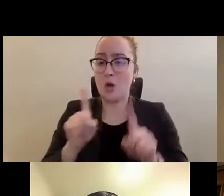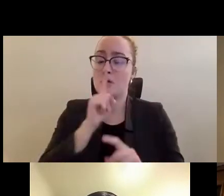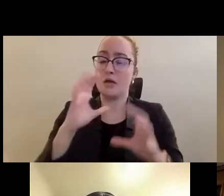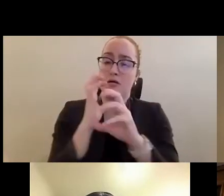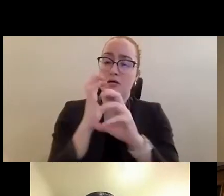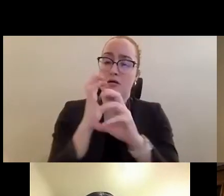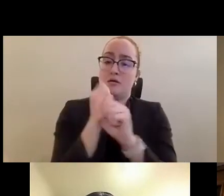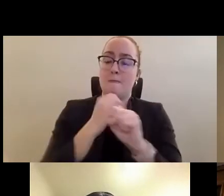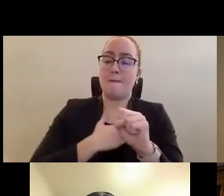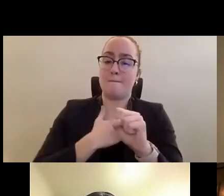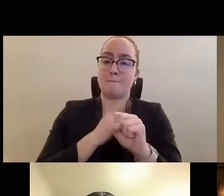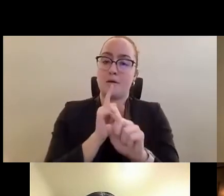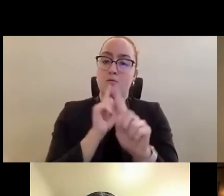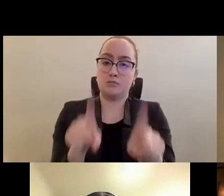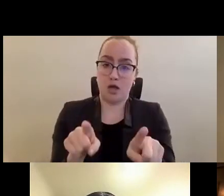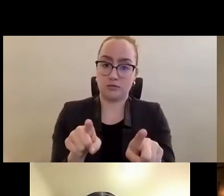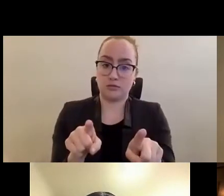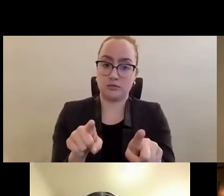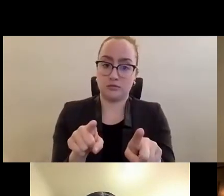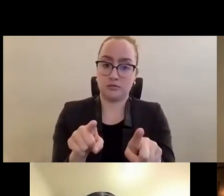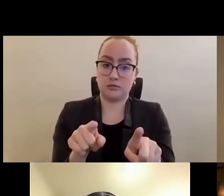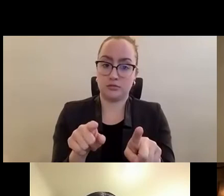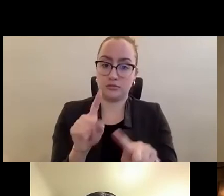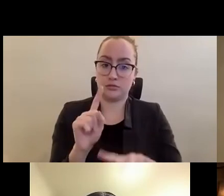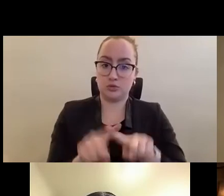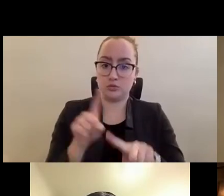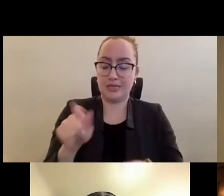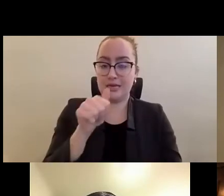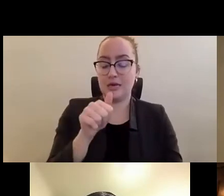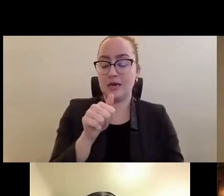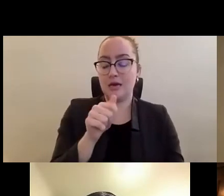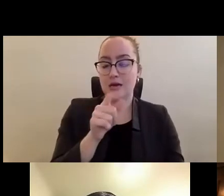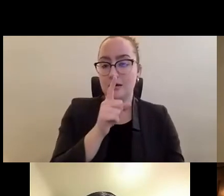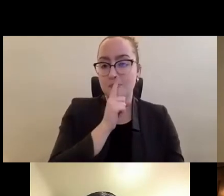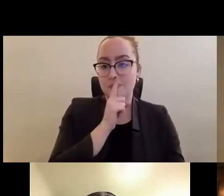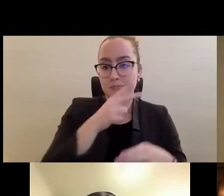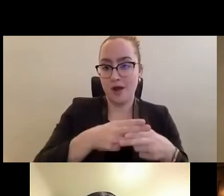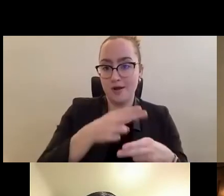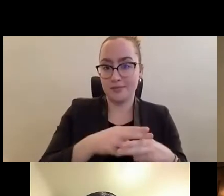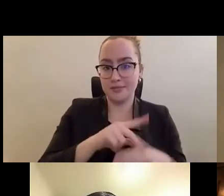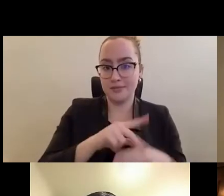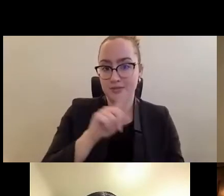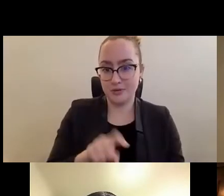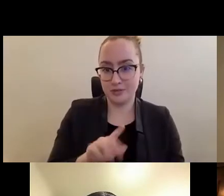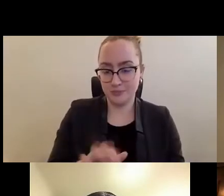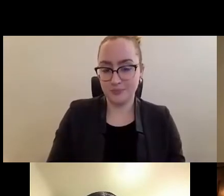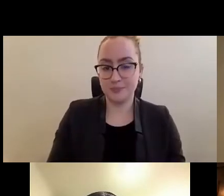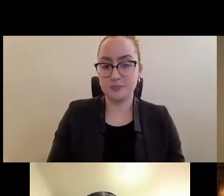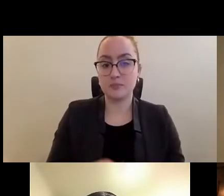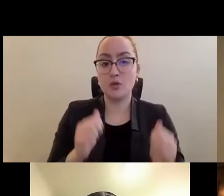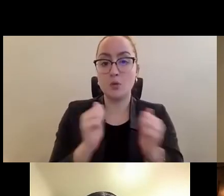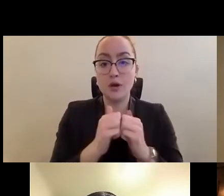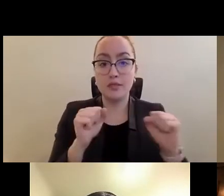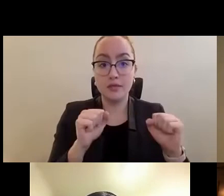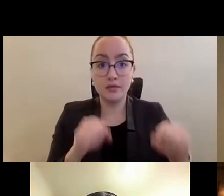también es importante, pero para dar un resumen a mi respuesta a esa pregunta, dije que